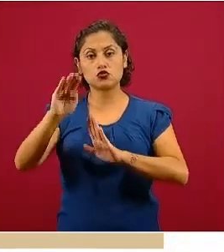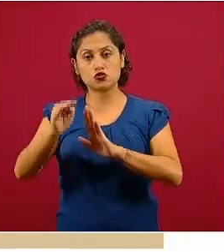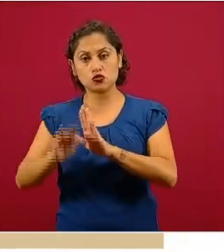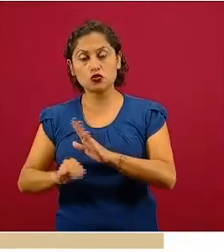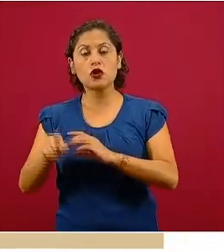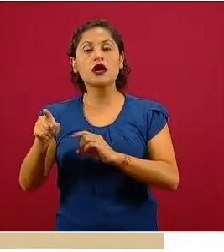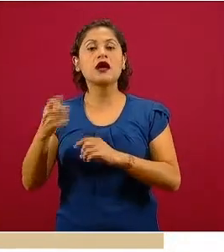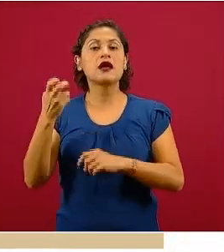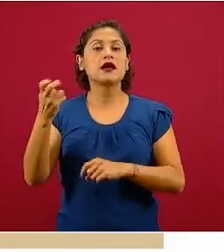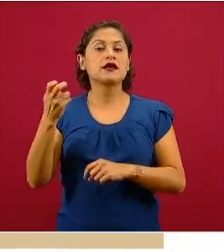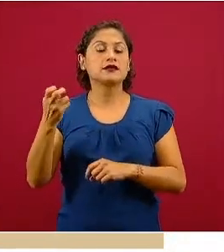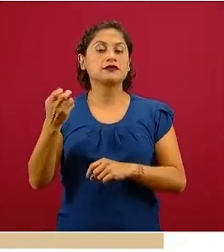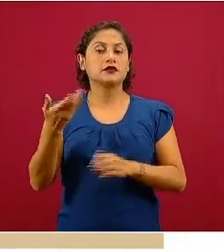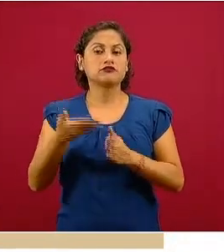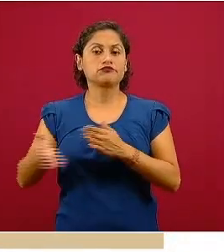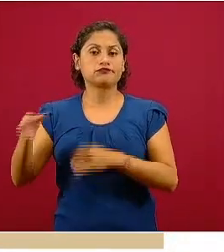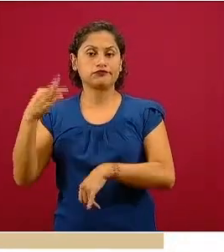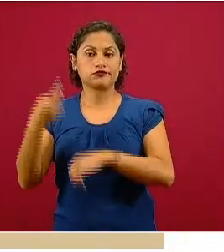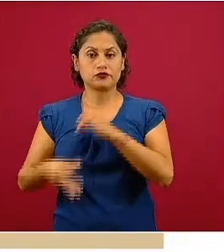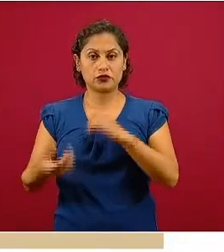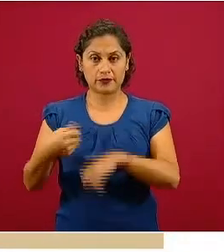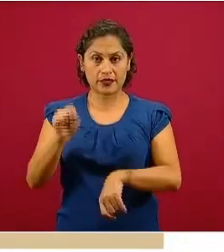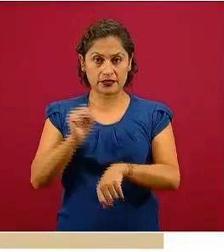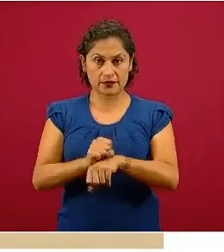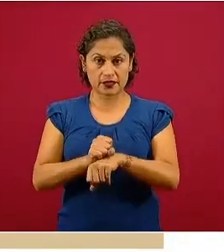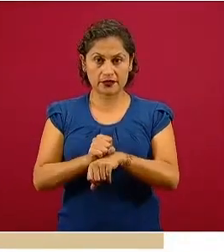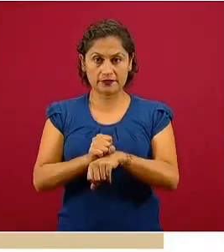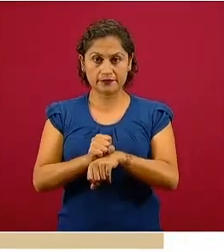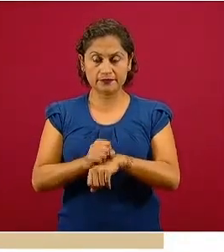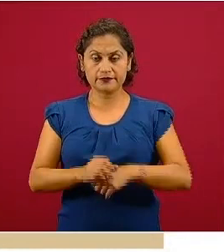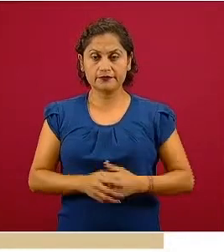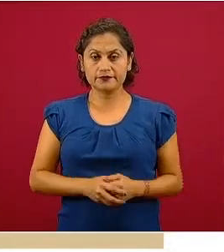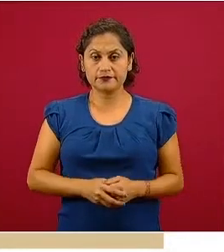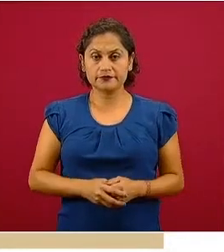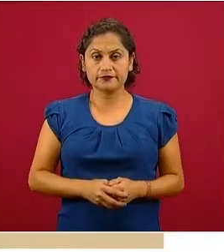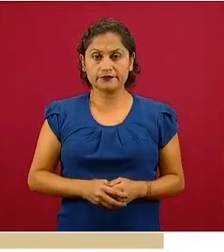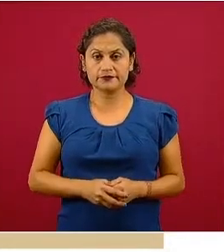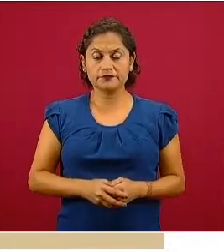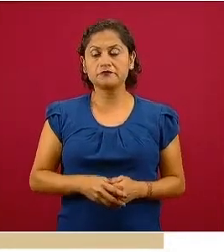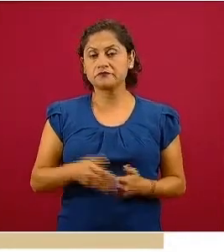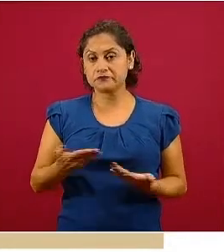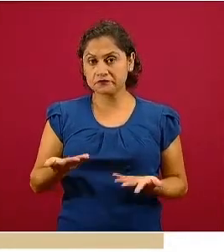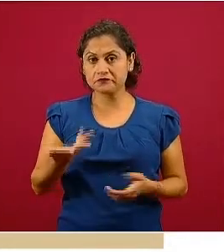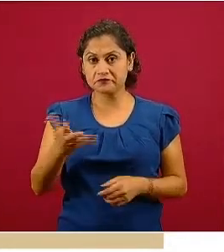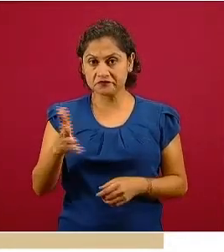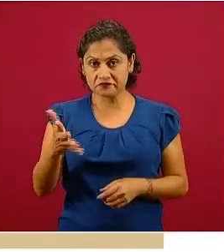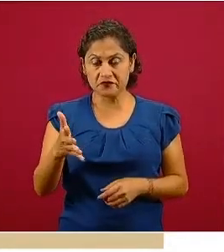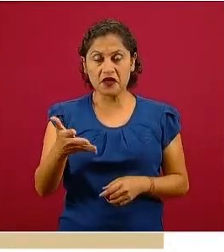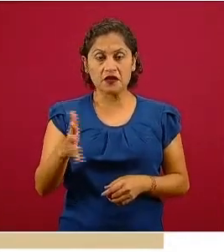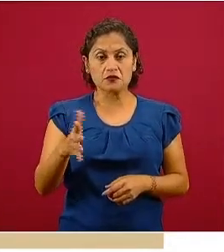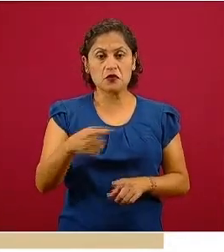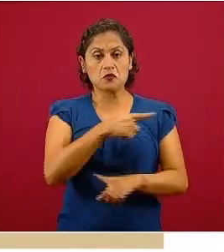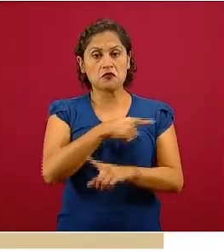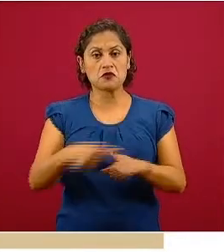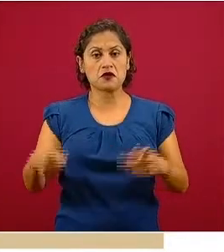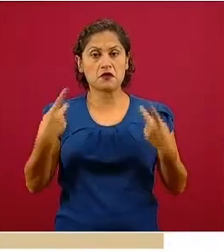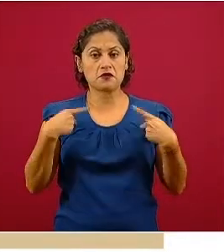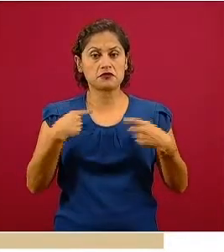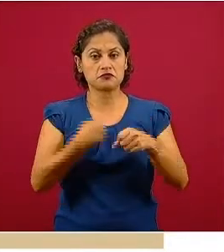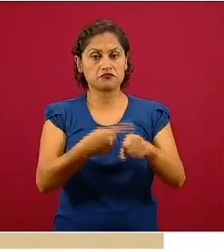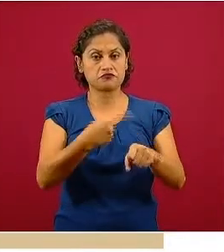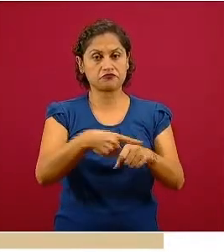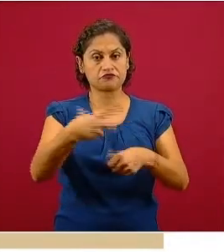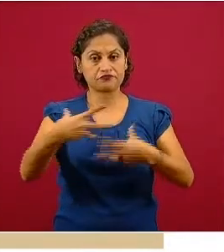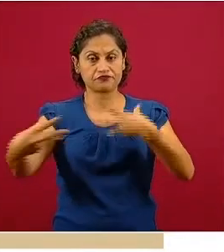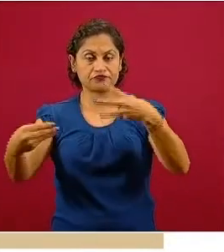semana, inclusive ya estando por debajo de lo que fue en su momento la mitad de los casos que se tuvo en la 29. También una